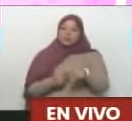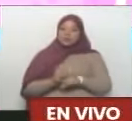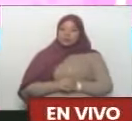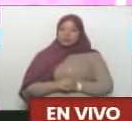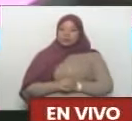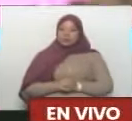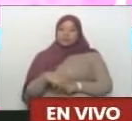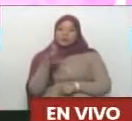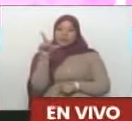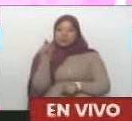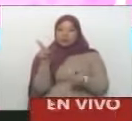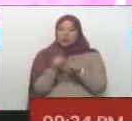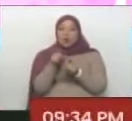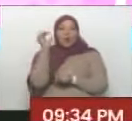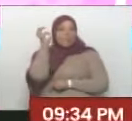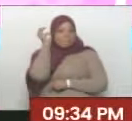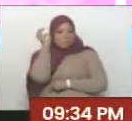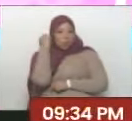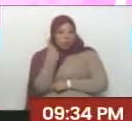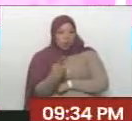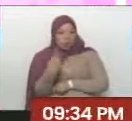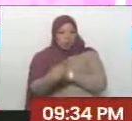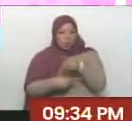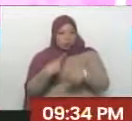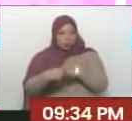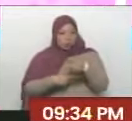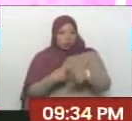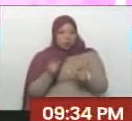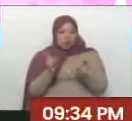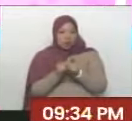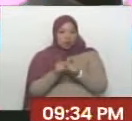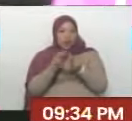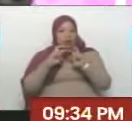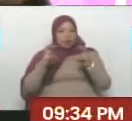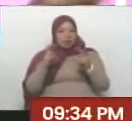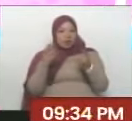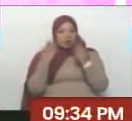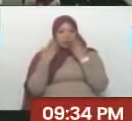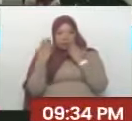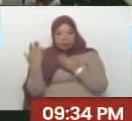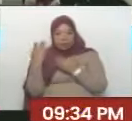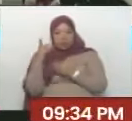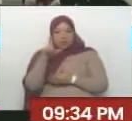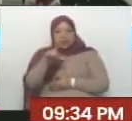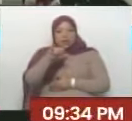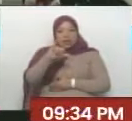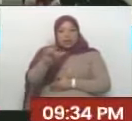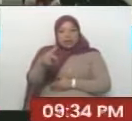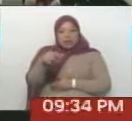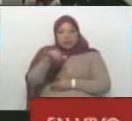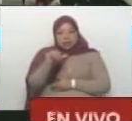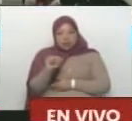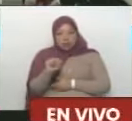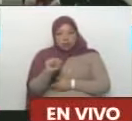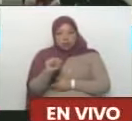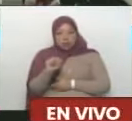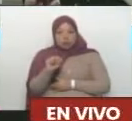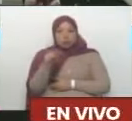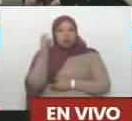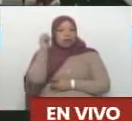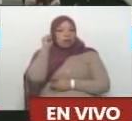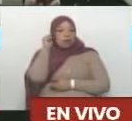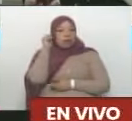el tiempo es corto, aquí hay dos mujeres que quieren hablar del equipo promotor nacional sobre este tema. Ligia Amaranta Pérez y luego